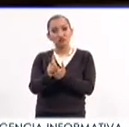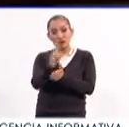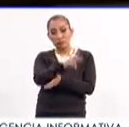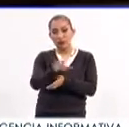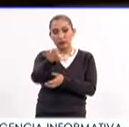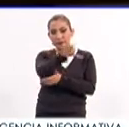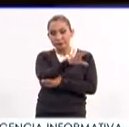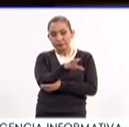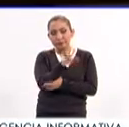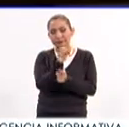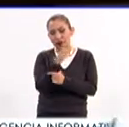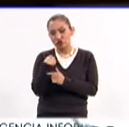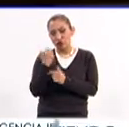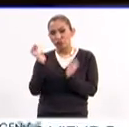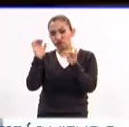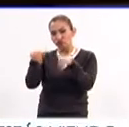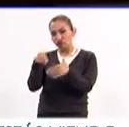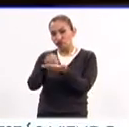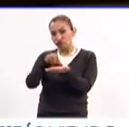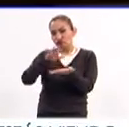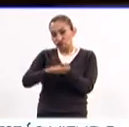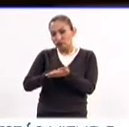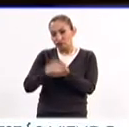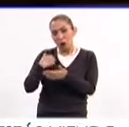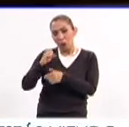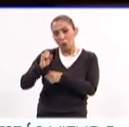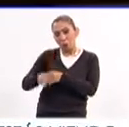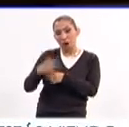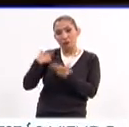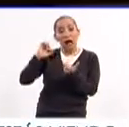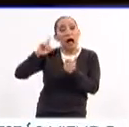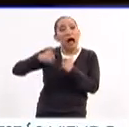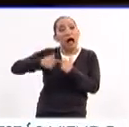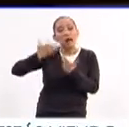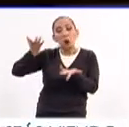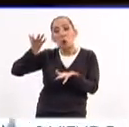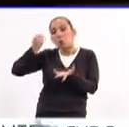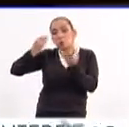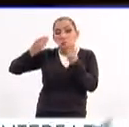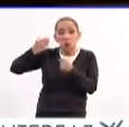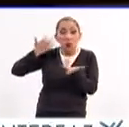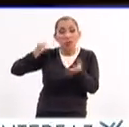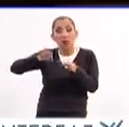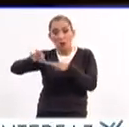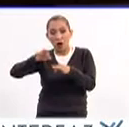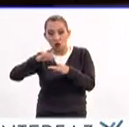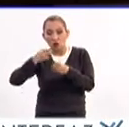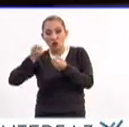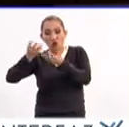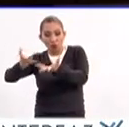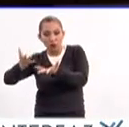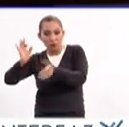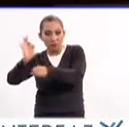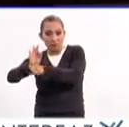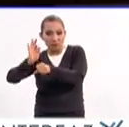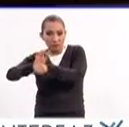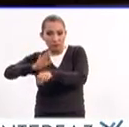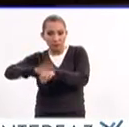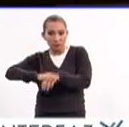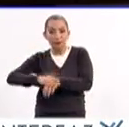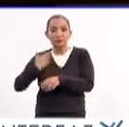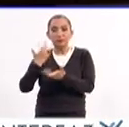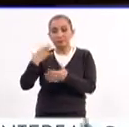pueblos. Entonces me inscribí a esta convocatoria, dije, bueno, igual y algo de mi trayectoria o algo del trabajo que estoy haciendo lo puedo reforzar ahí.